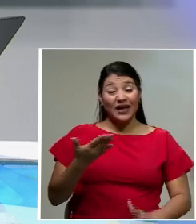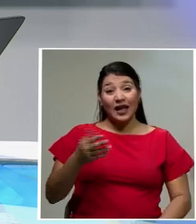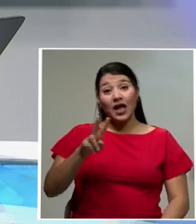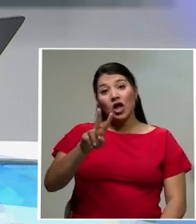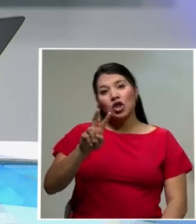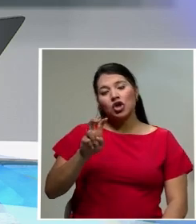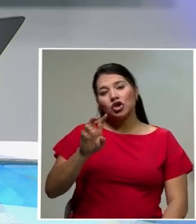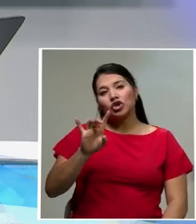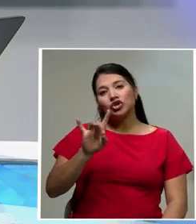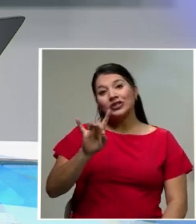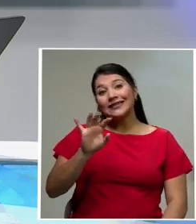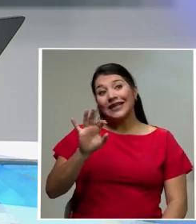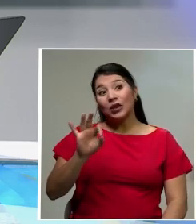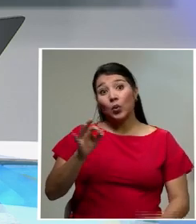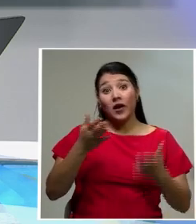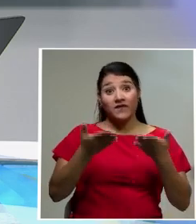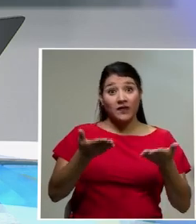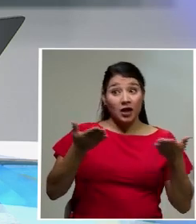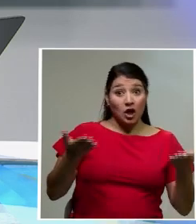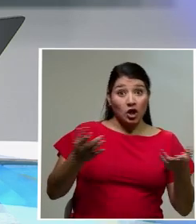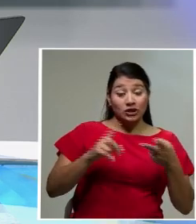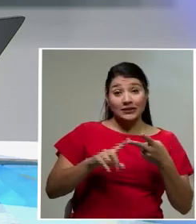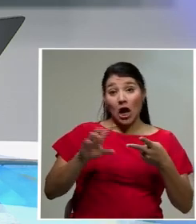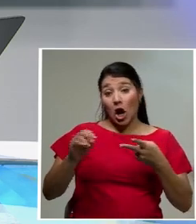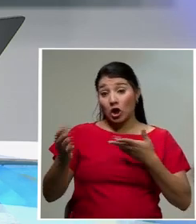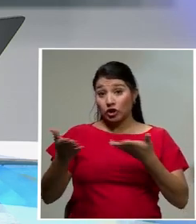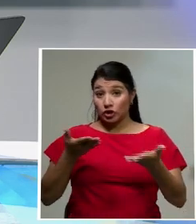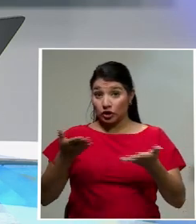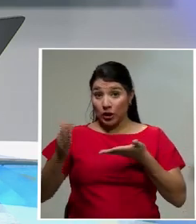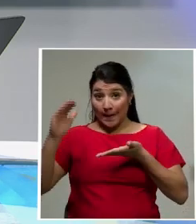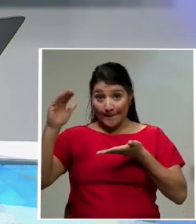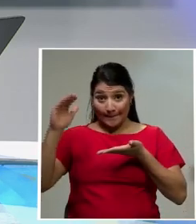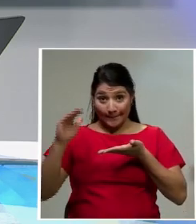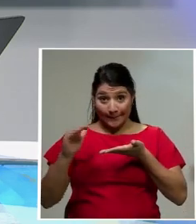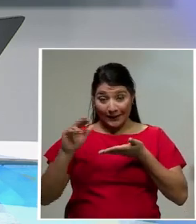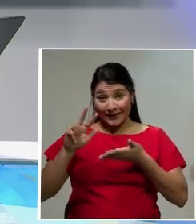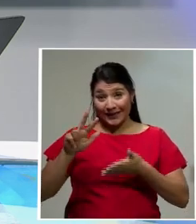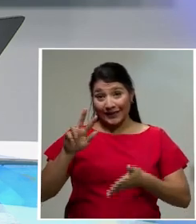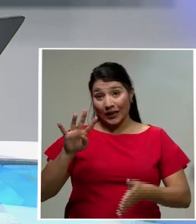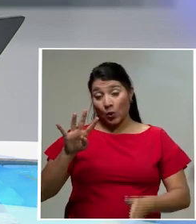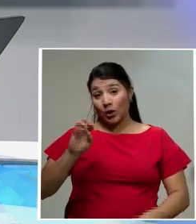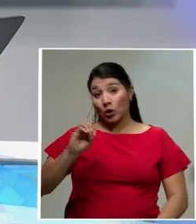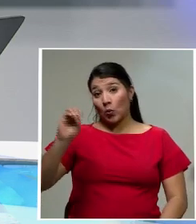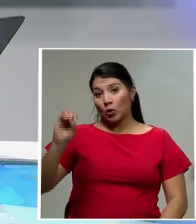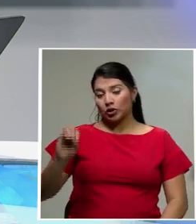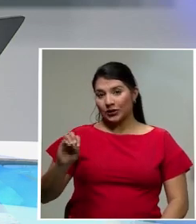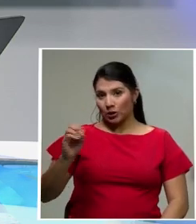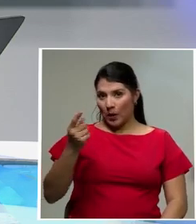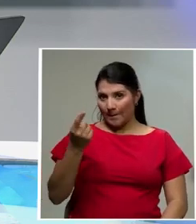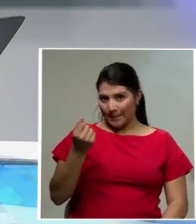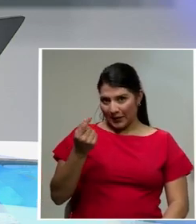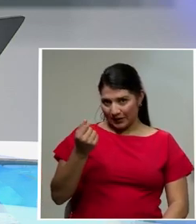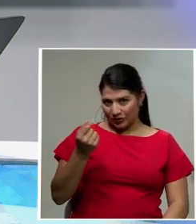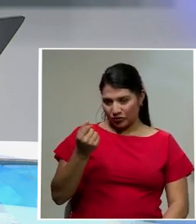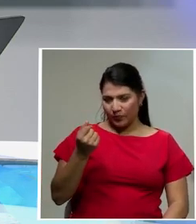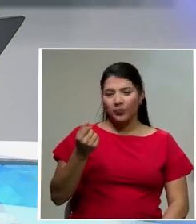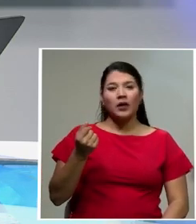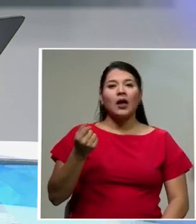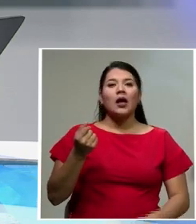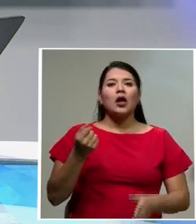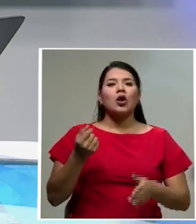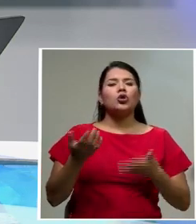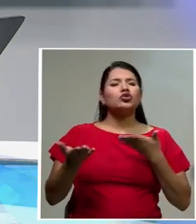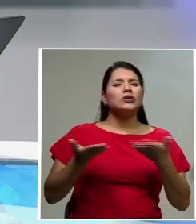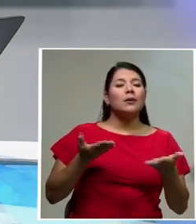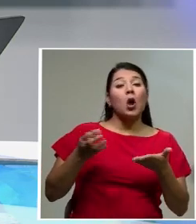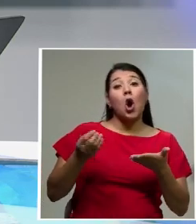289 bienes y servicios bajaran un 34% de precio. Entre las reducciones más significativas